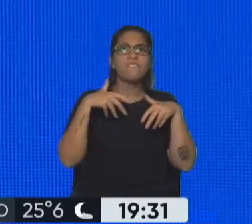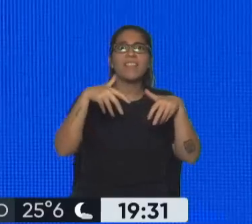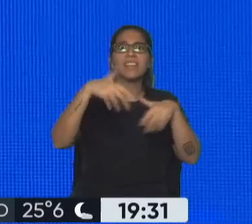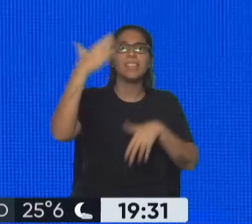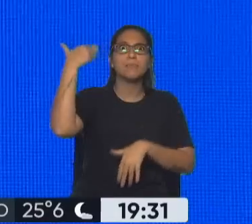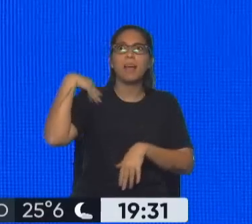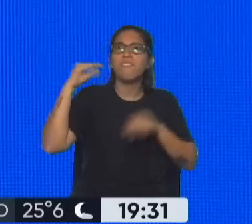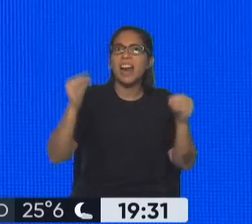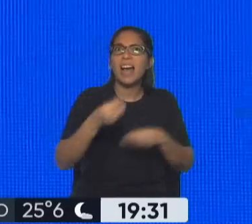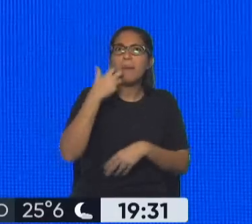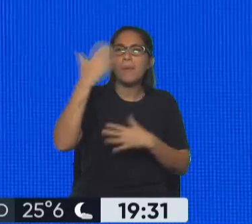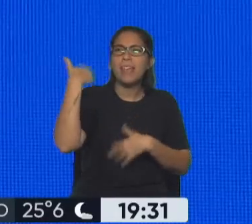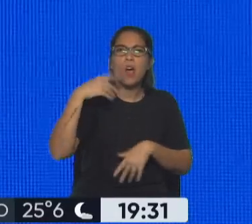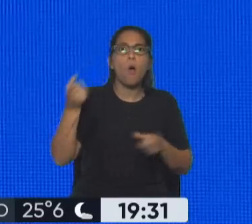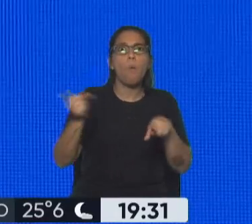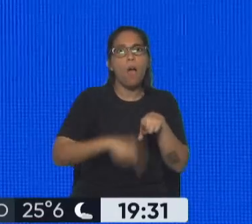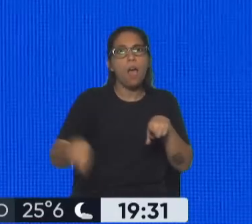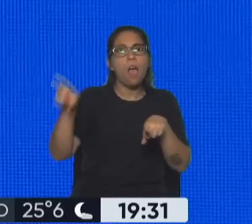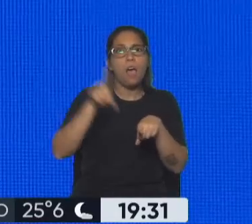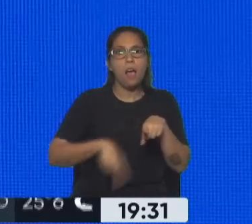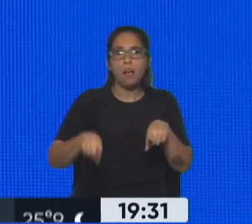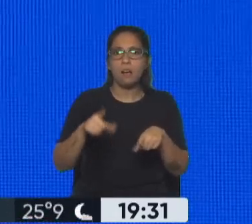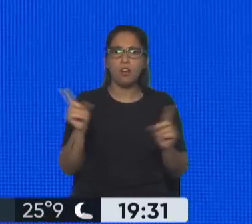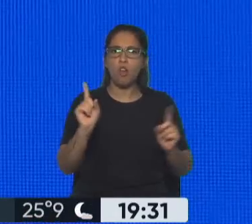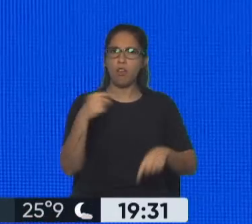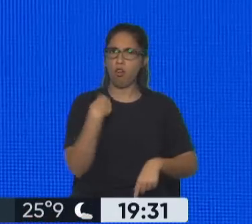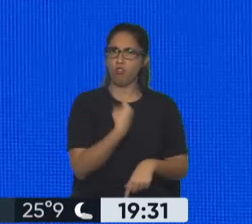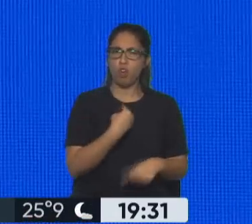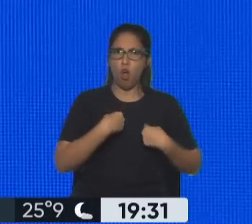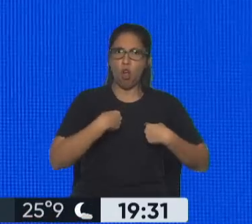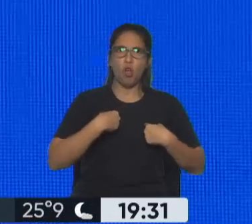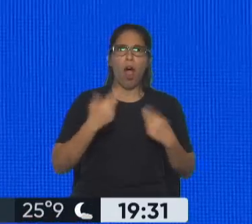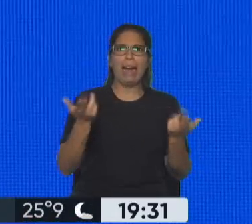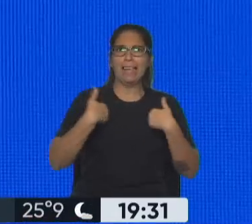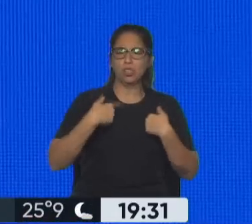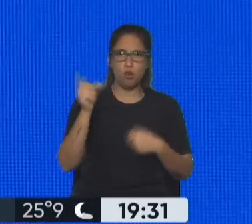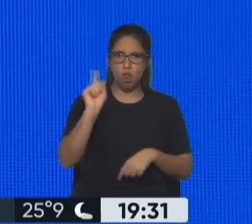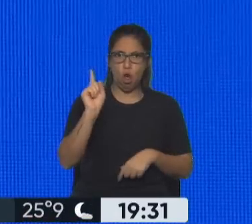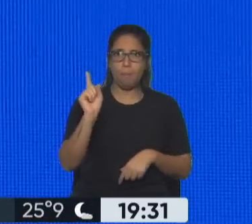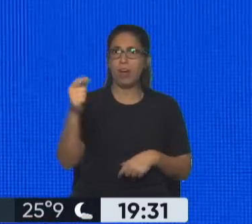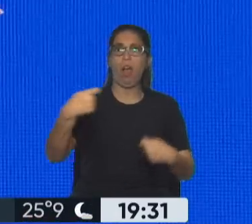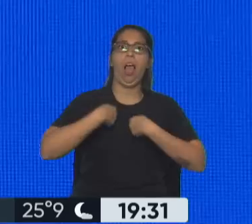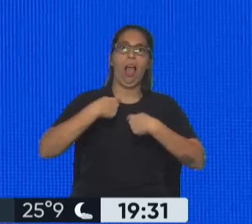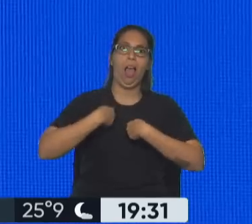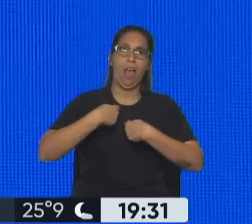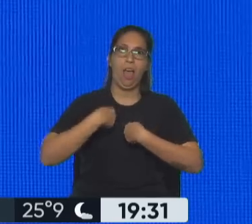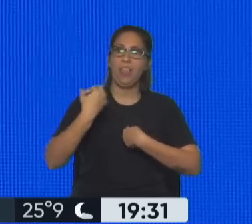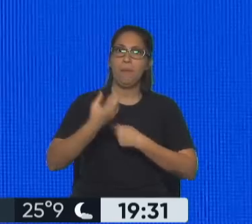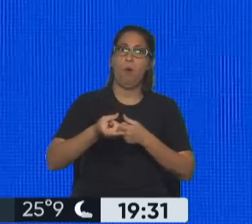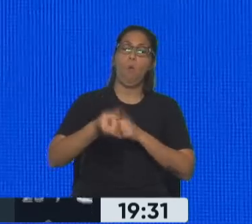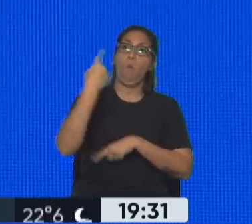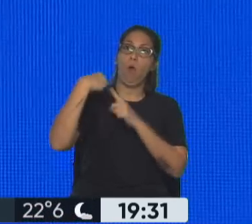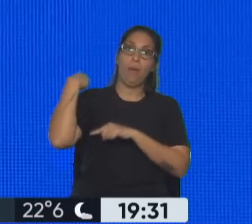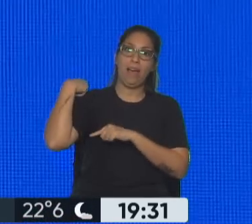viejos fracasos? Por favor, no digo que tengamos nosotros la razón, pero por favor que no me quieran convencer de que tenemos que volver para